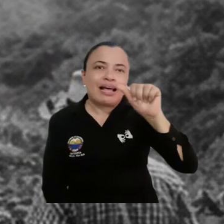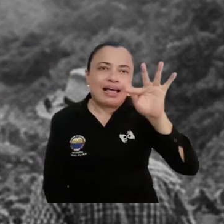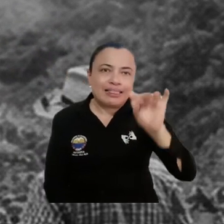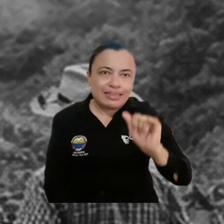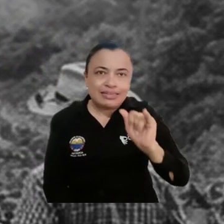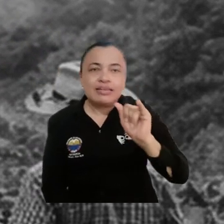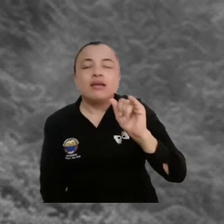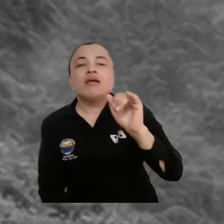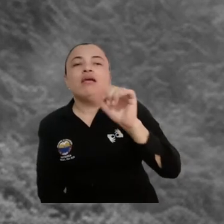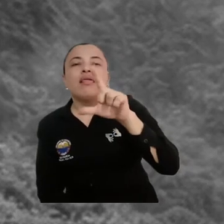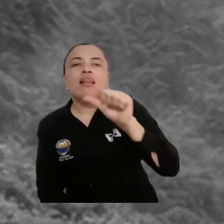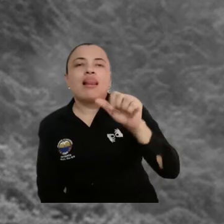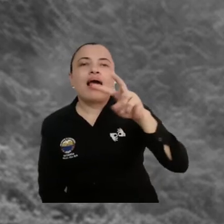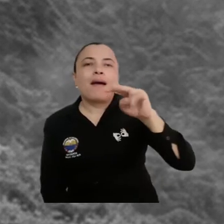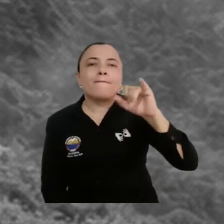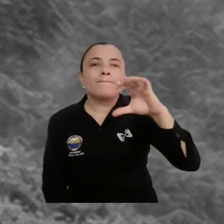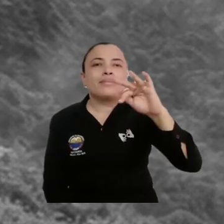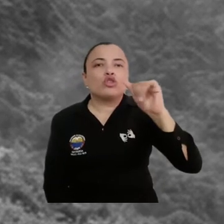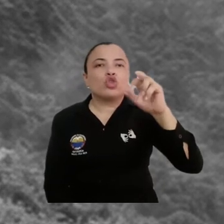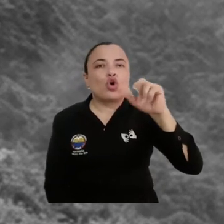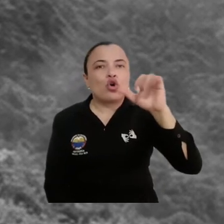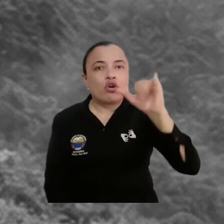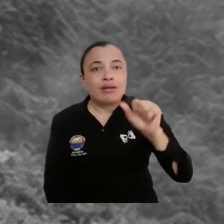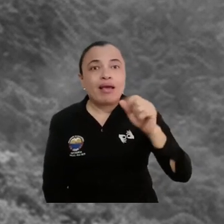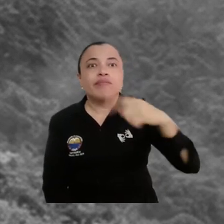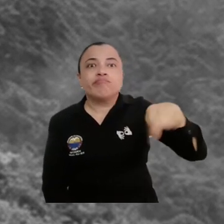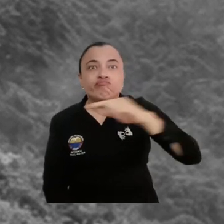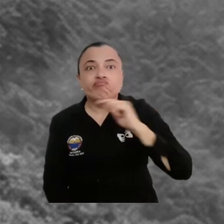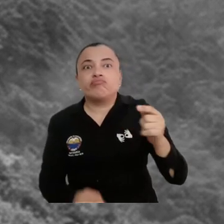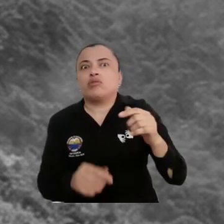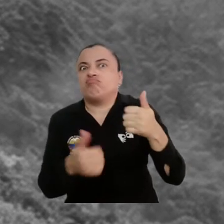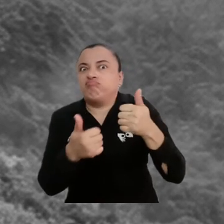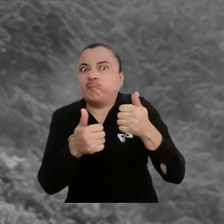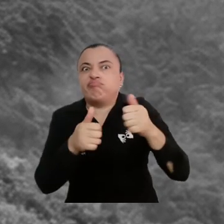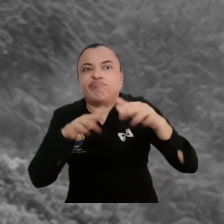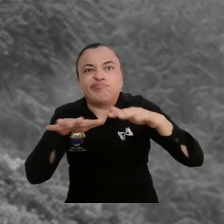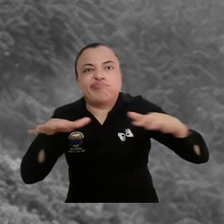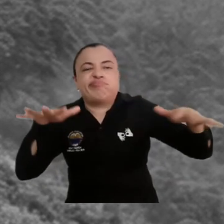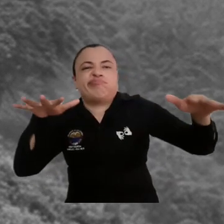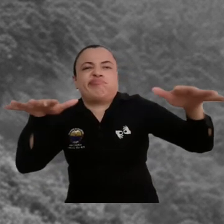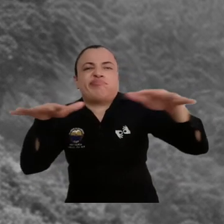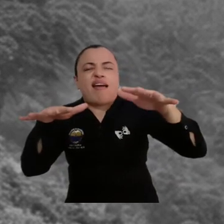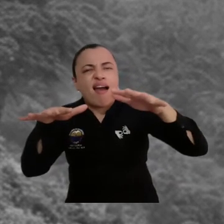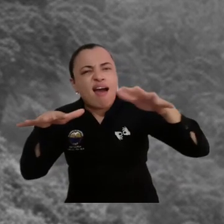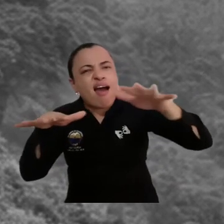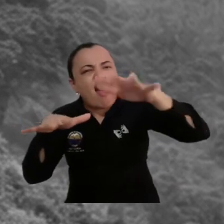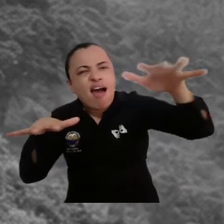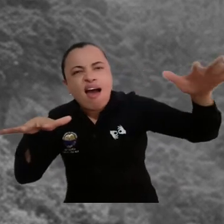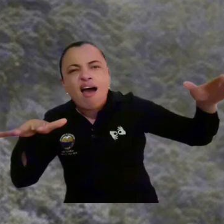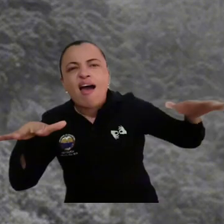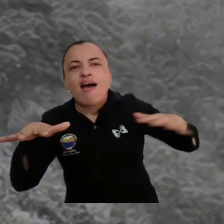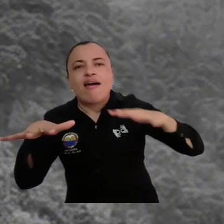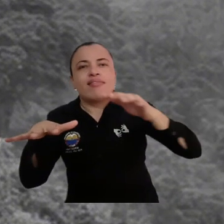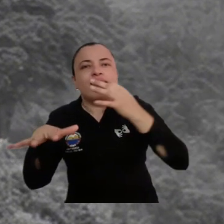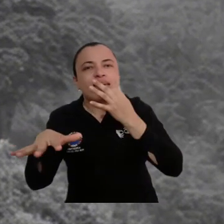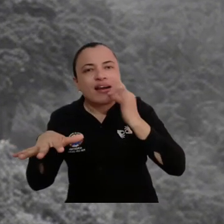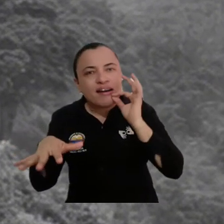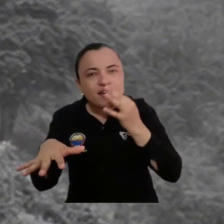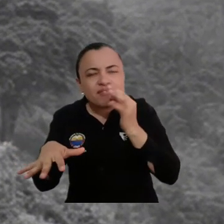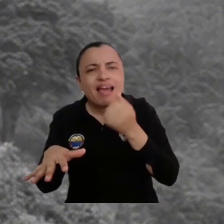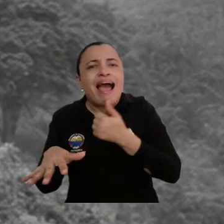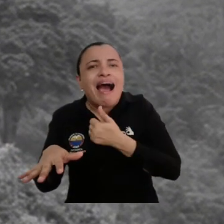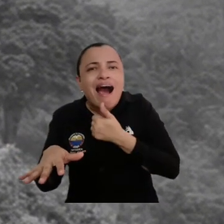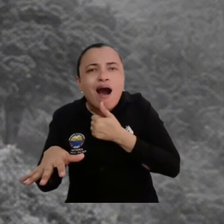como verdaderos sistemas productivos caracterizados por extensiones amplias de cafetales, infraestructura hidráulica,